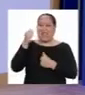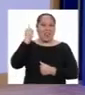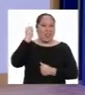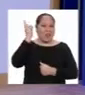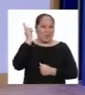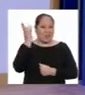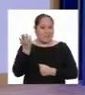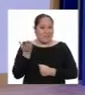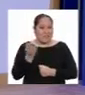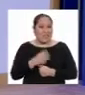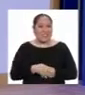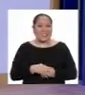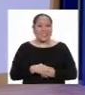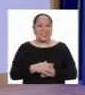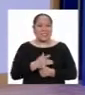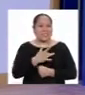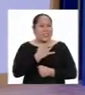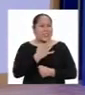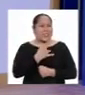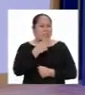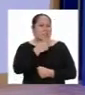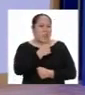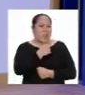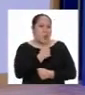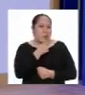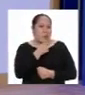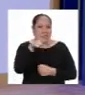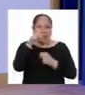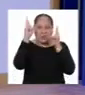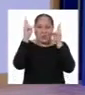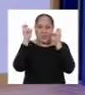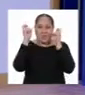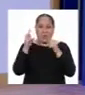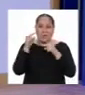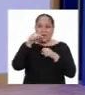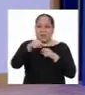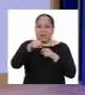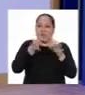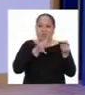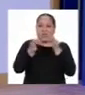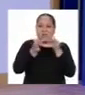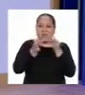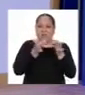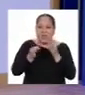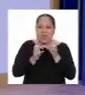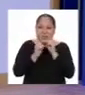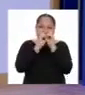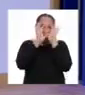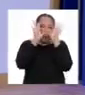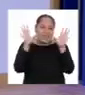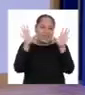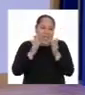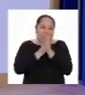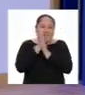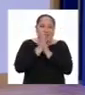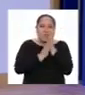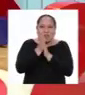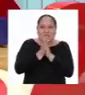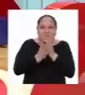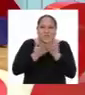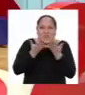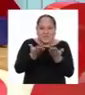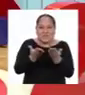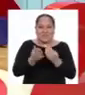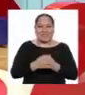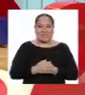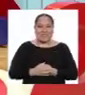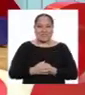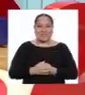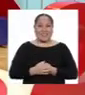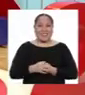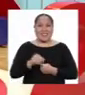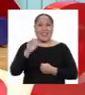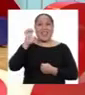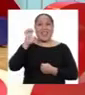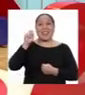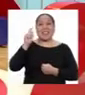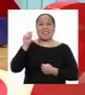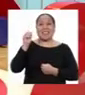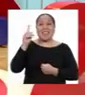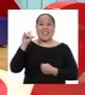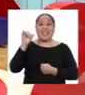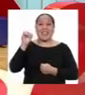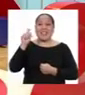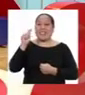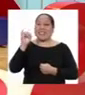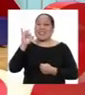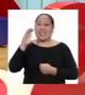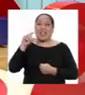profesora. Siento que cuando te gusta un tema de verdad, lo explicas mejor y con más ganas. La estadística debe ser